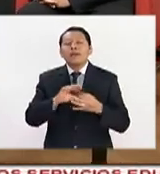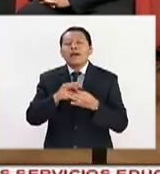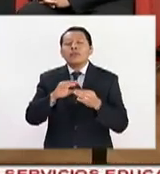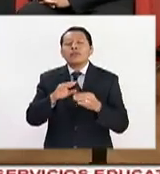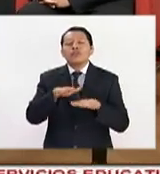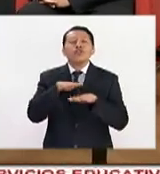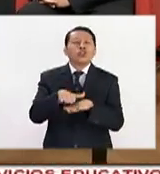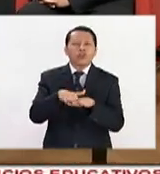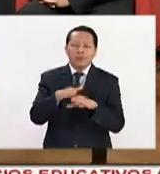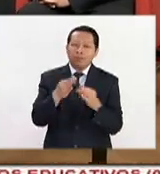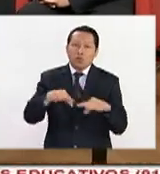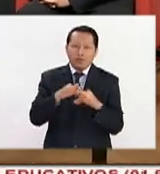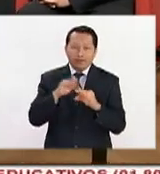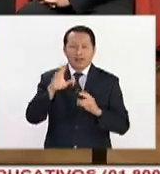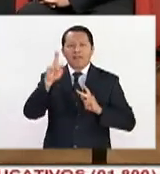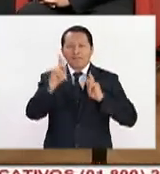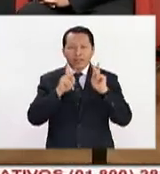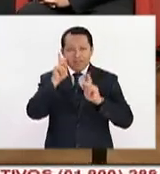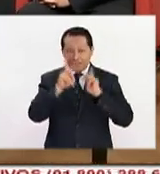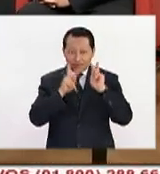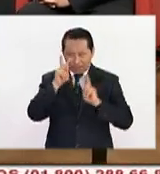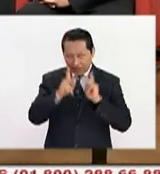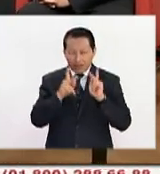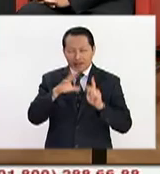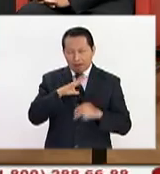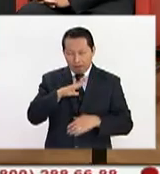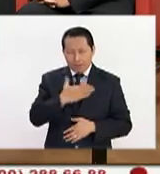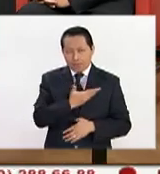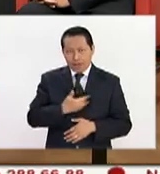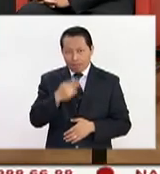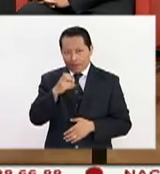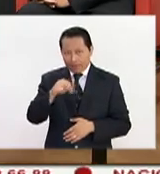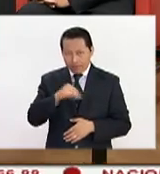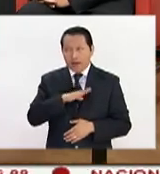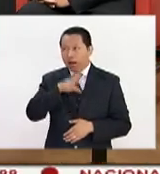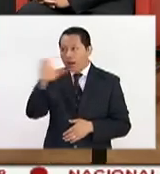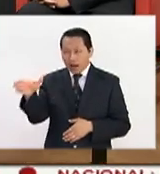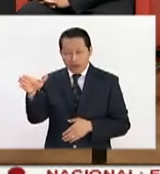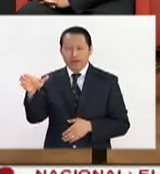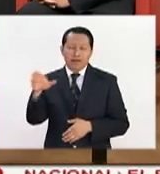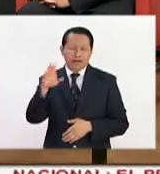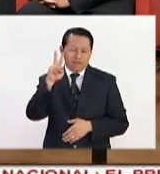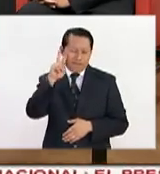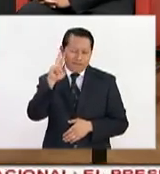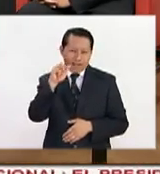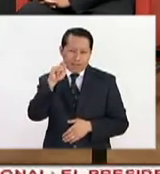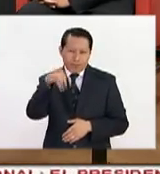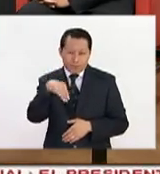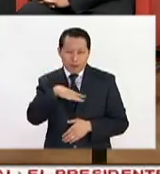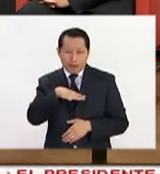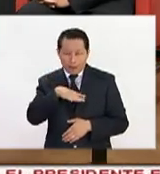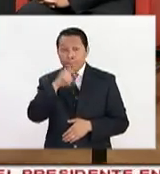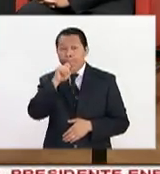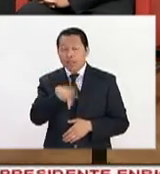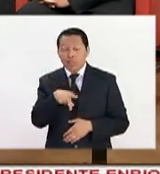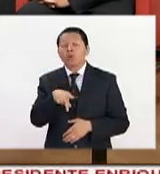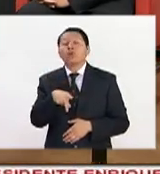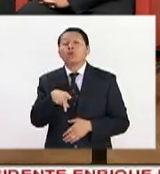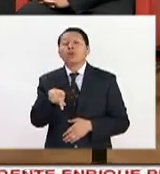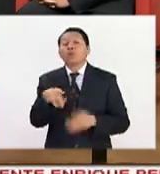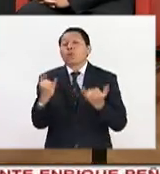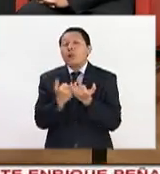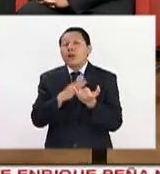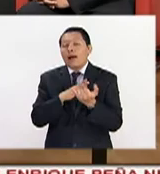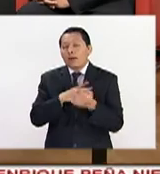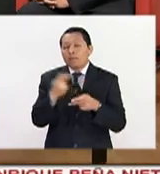la visita que hace el presidente Enrique Peña Nieto a Vietnam, dentro del marco de la APEC, dentro también del marco de la situación que